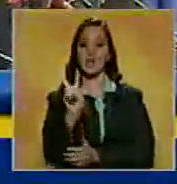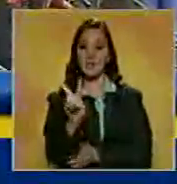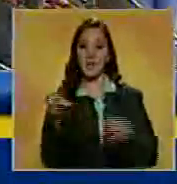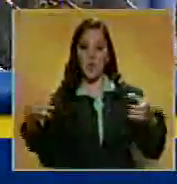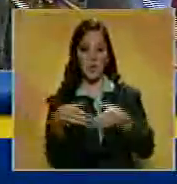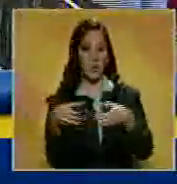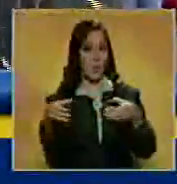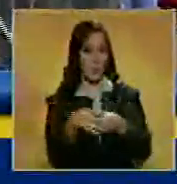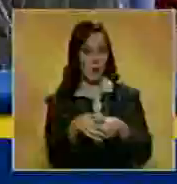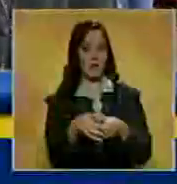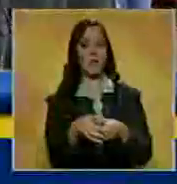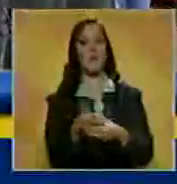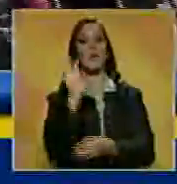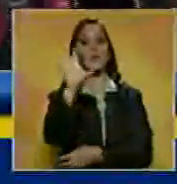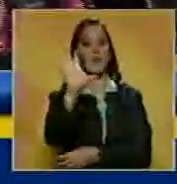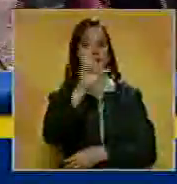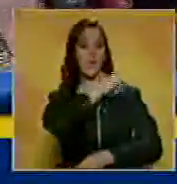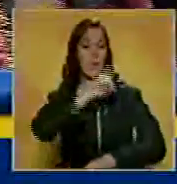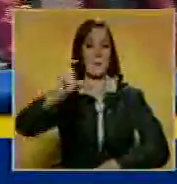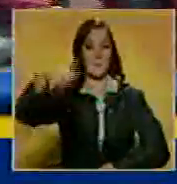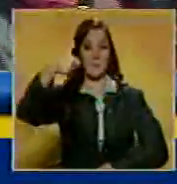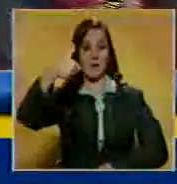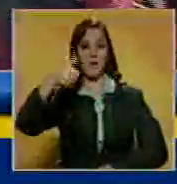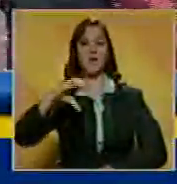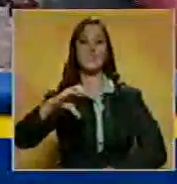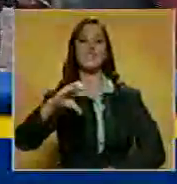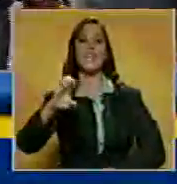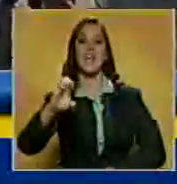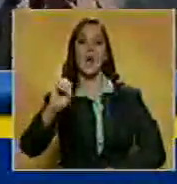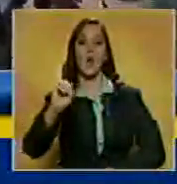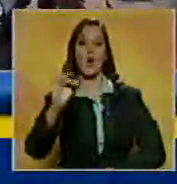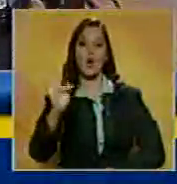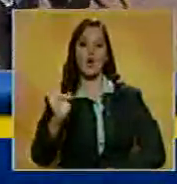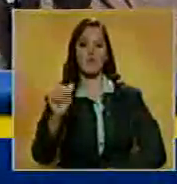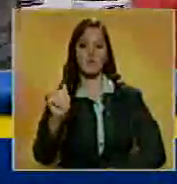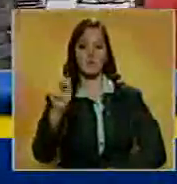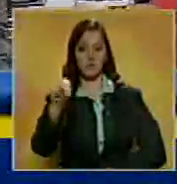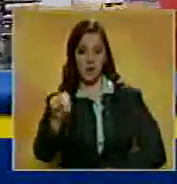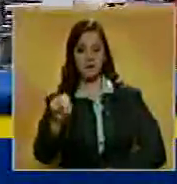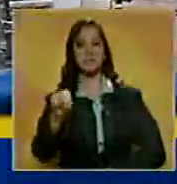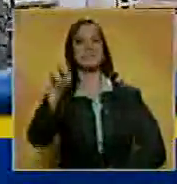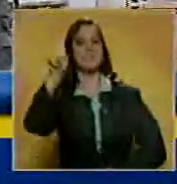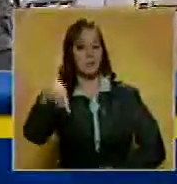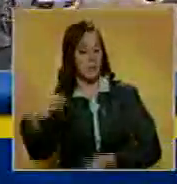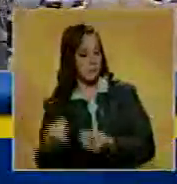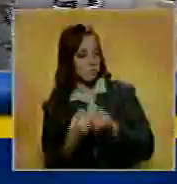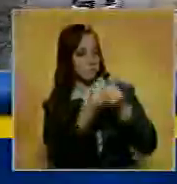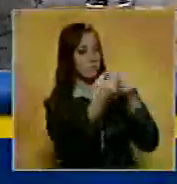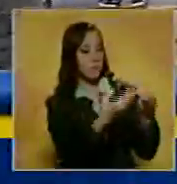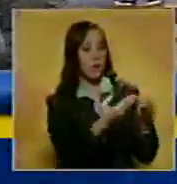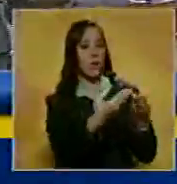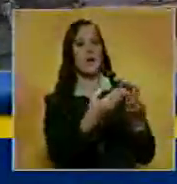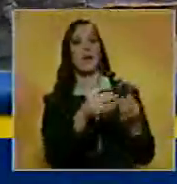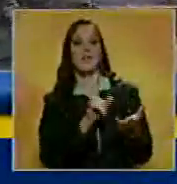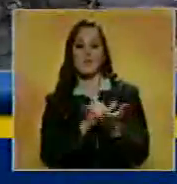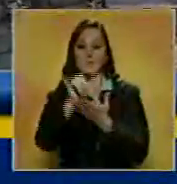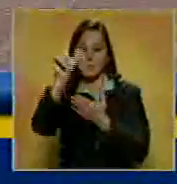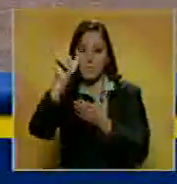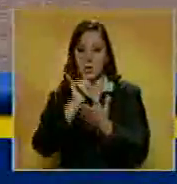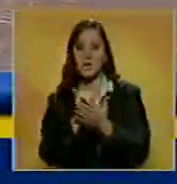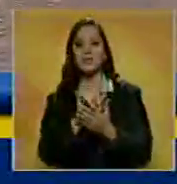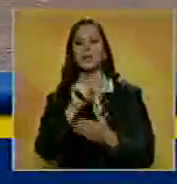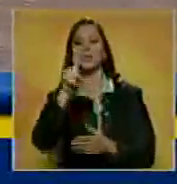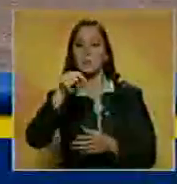y jefatura del Estado Mayor Conjunto del CEOFAN, también la transmisión de mando en el Comando de Defensa Aeroespacial, así como las